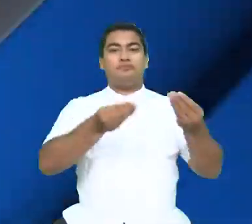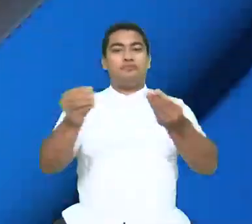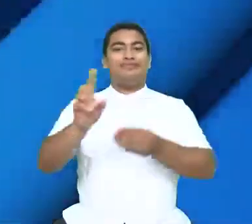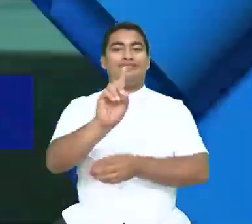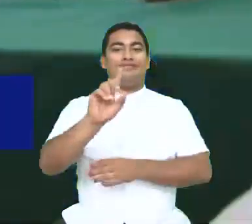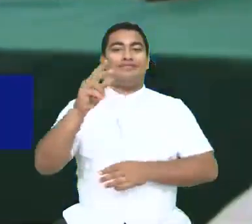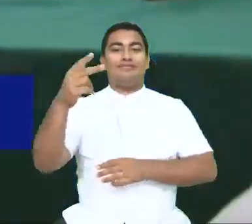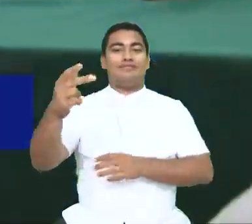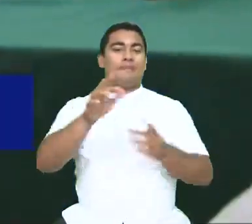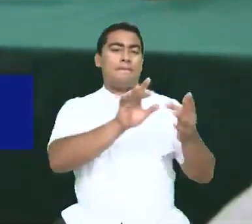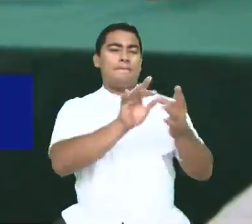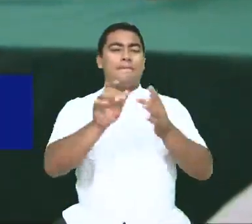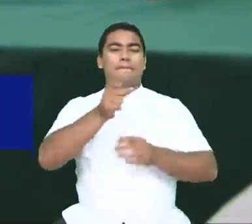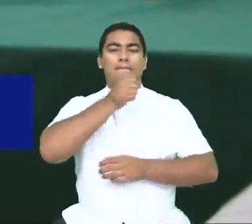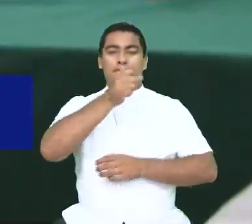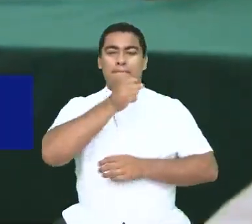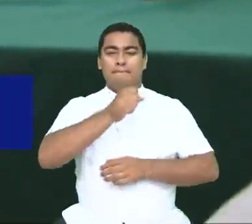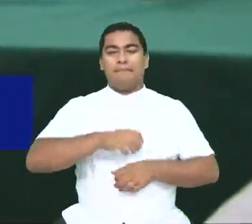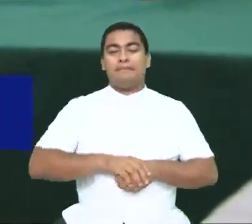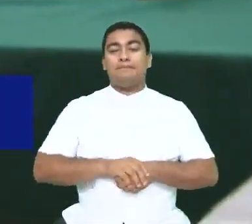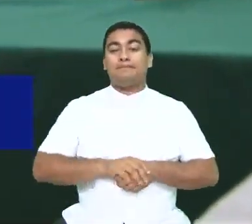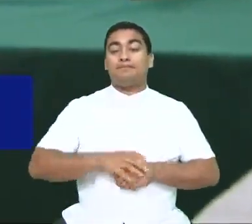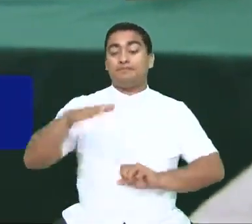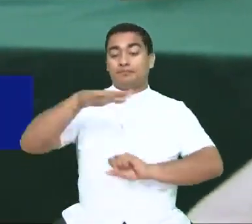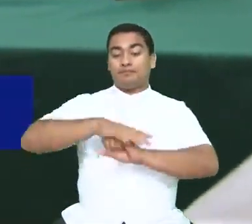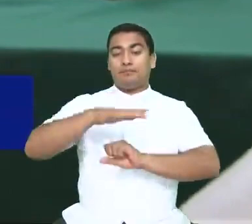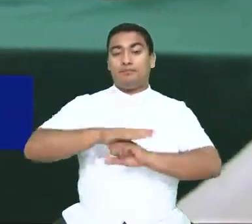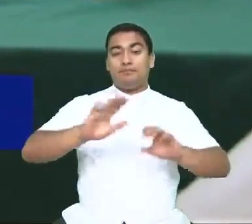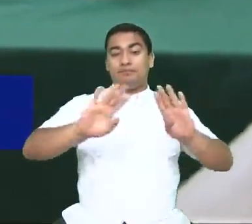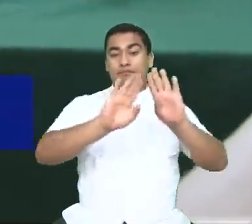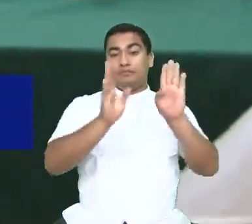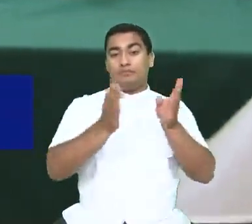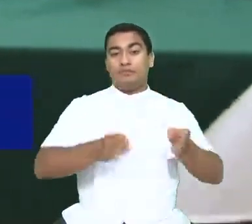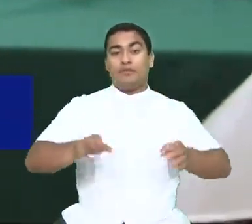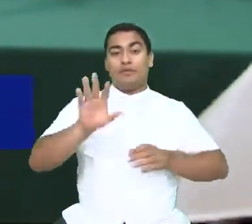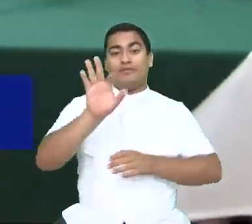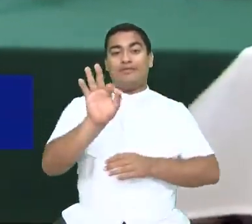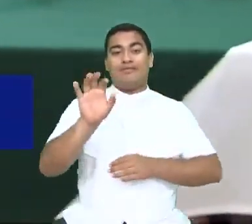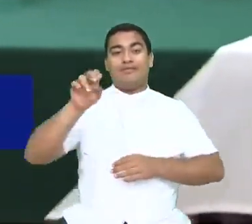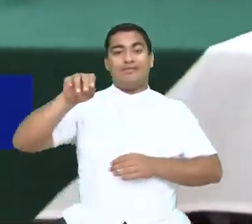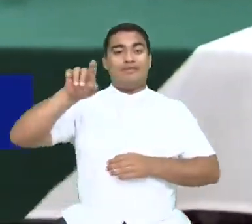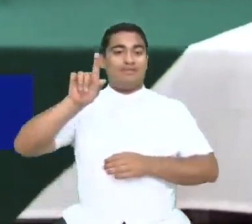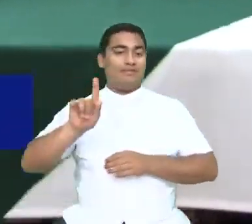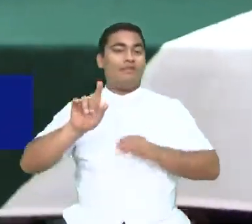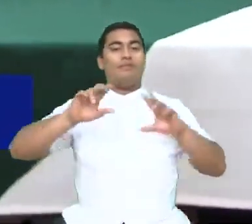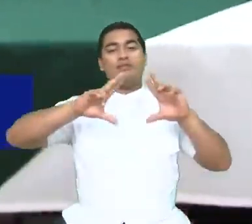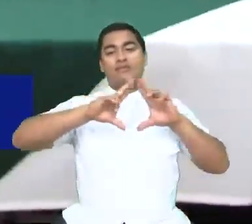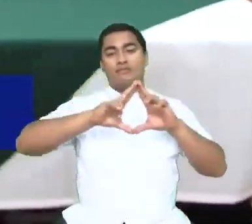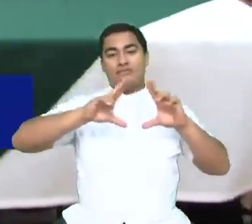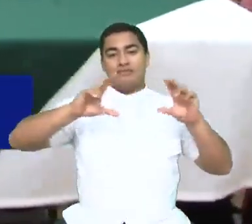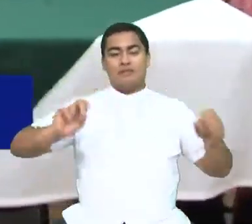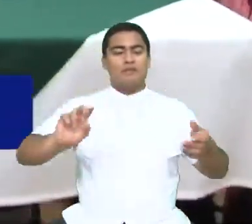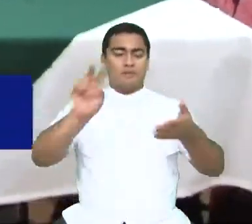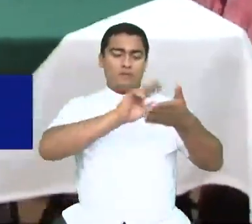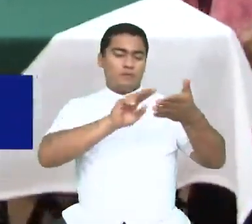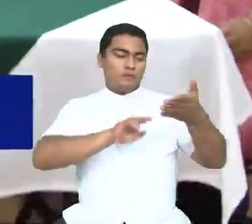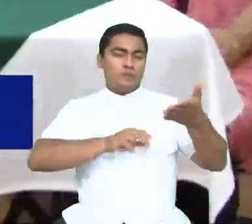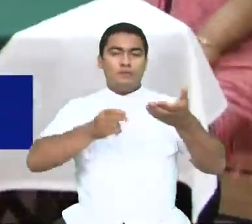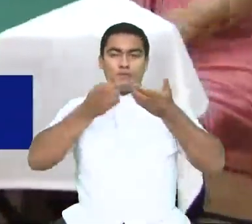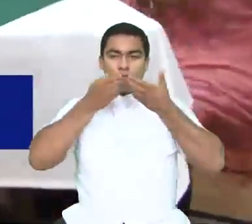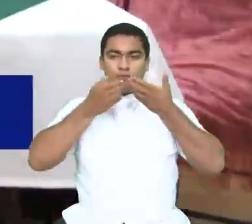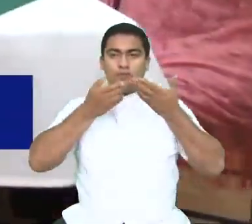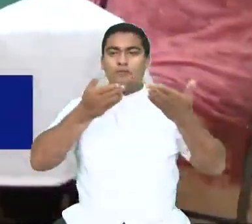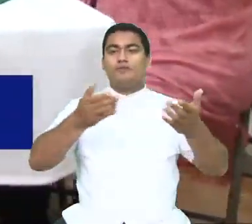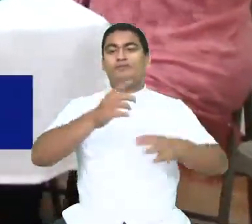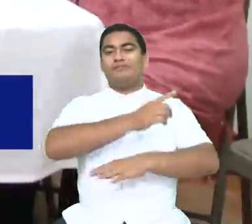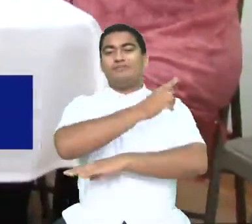periodistas. Comité de Mujeres del Frente Nacional de los Trabajadores de Nicaragua dio lectura a comunicado por el